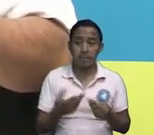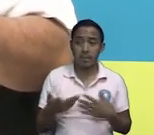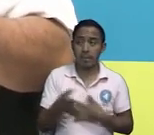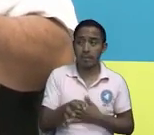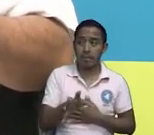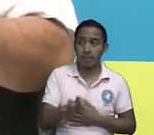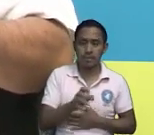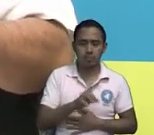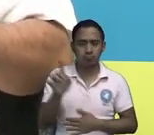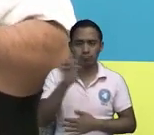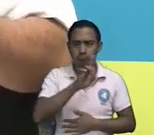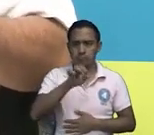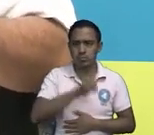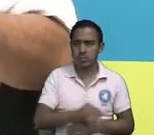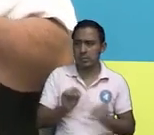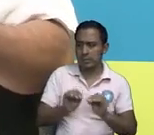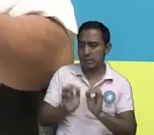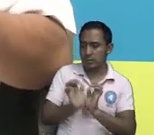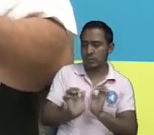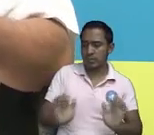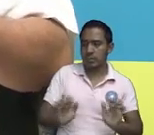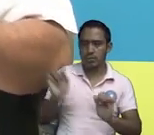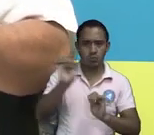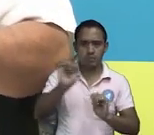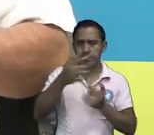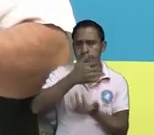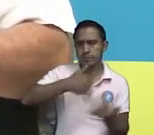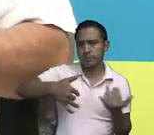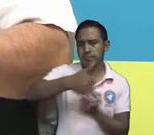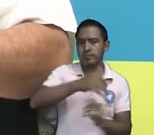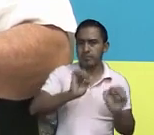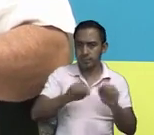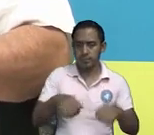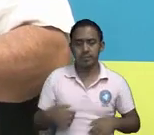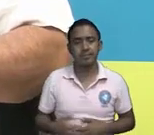hay que crearle ese temor a los niños. Ellos pueden relacionarse con los niños.